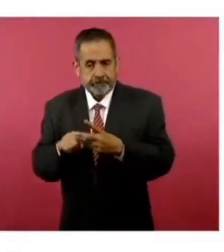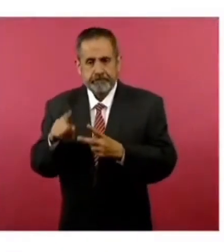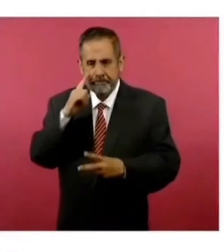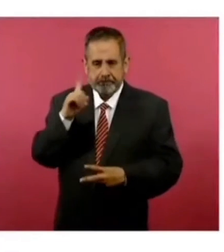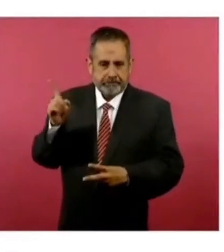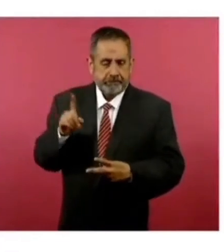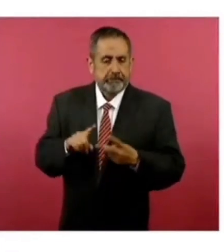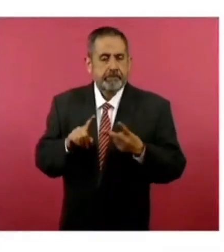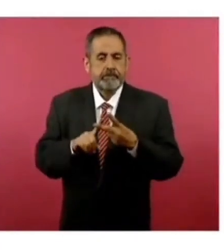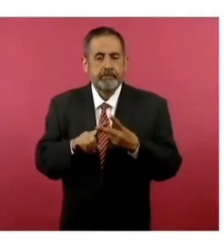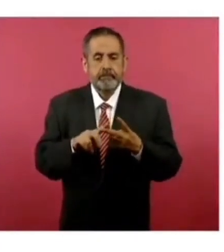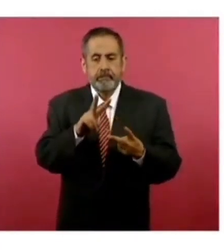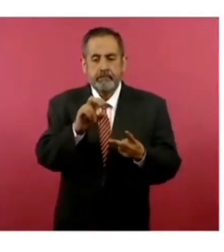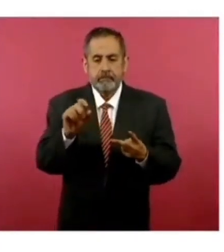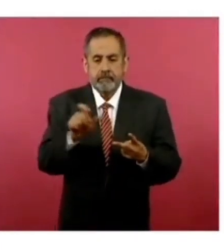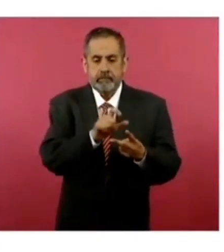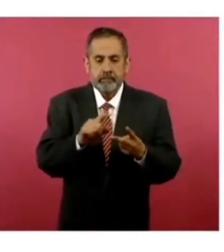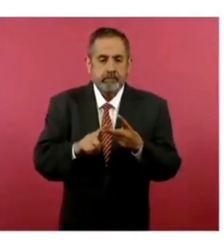Vox